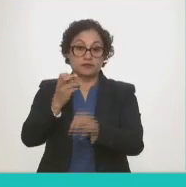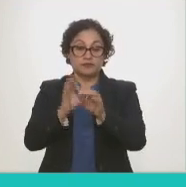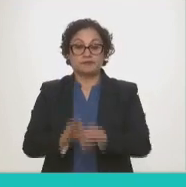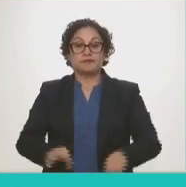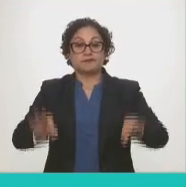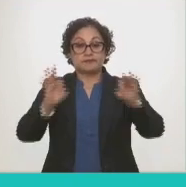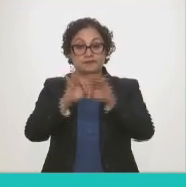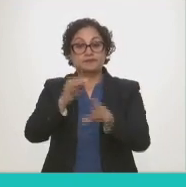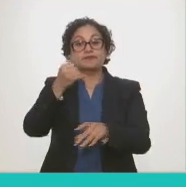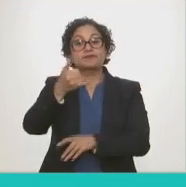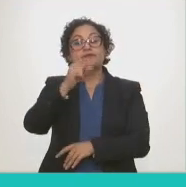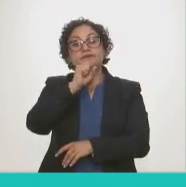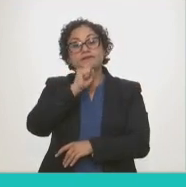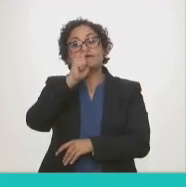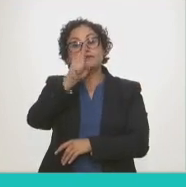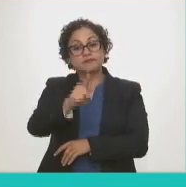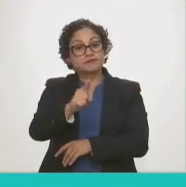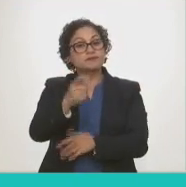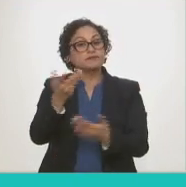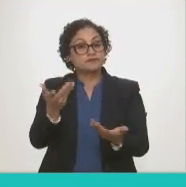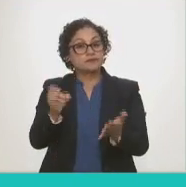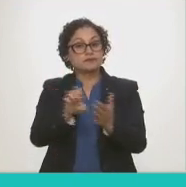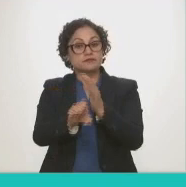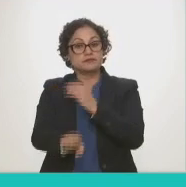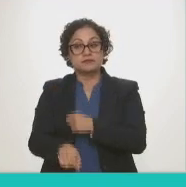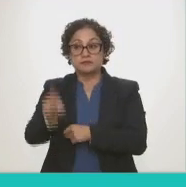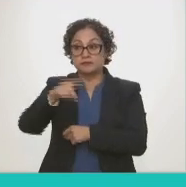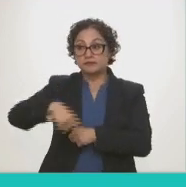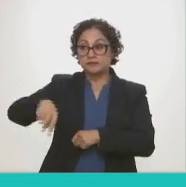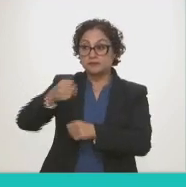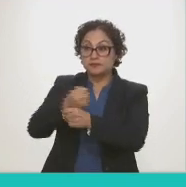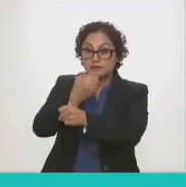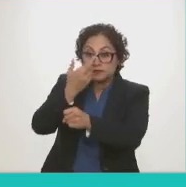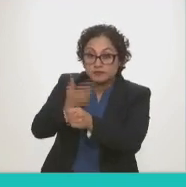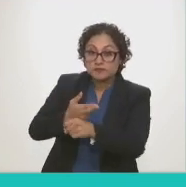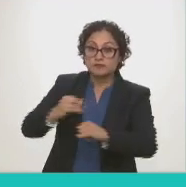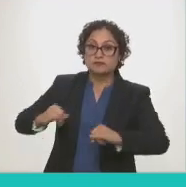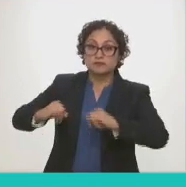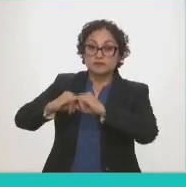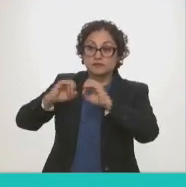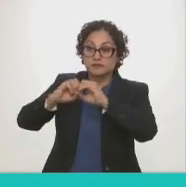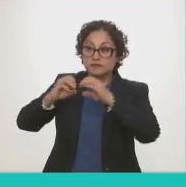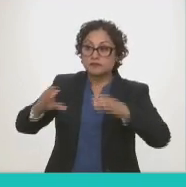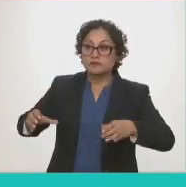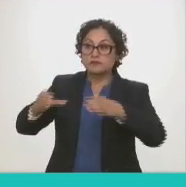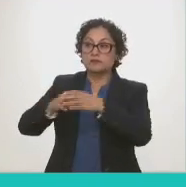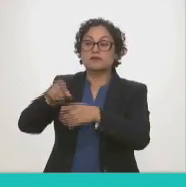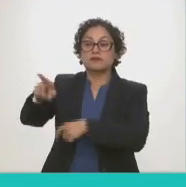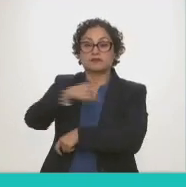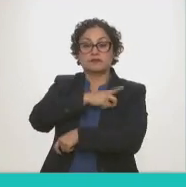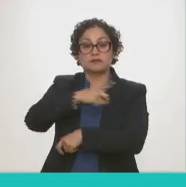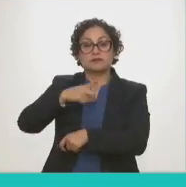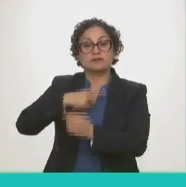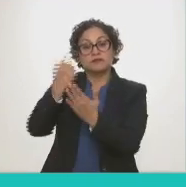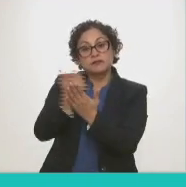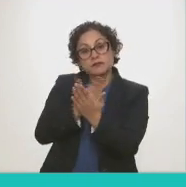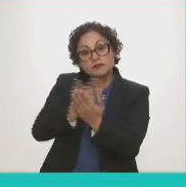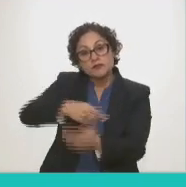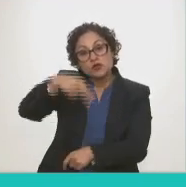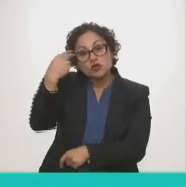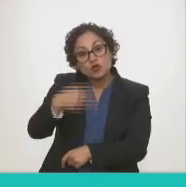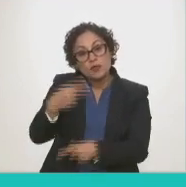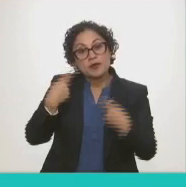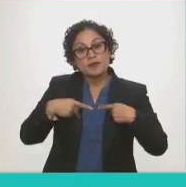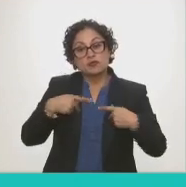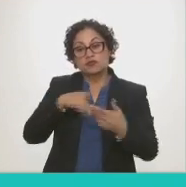que en cualquier circunstancia los sujetos obligados deben de publicar los nombres de los beneficiarios de una manera activa es decir como